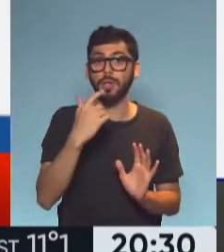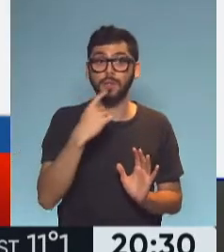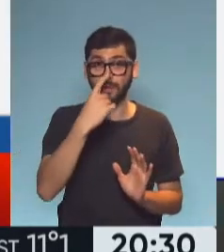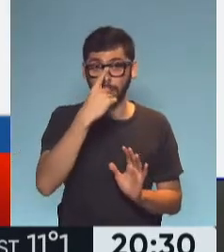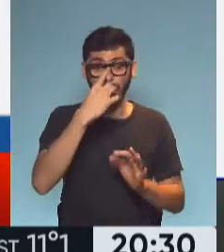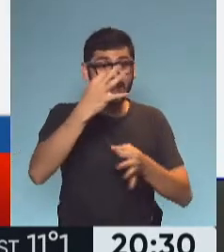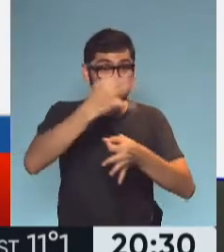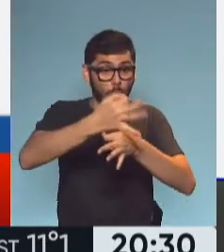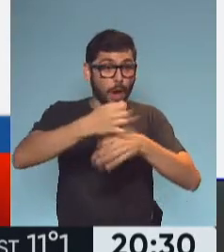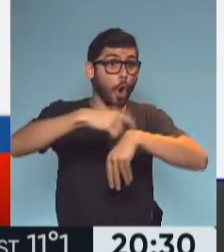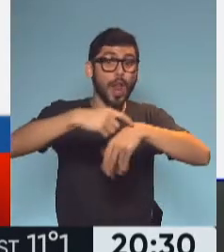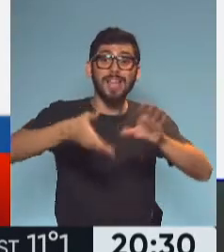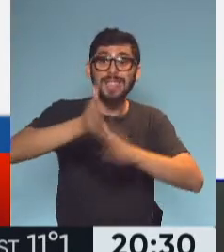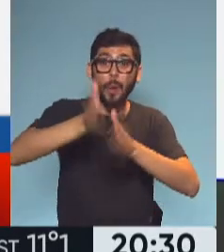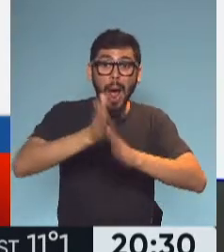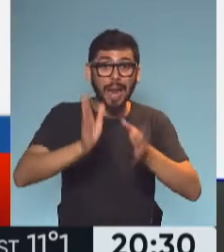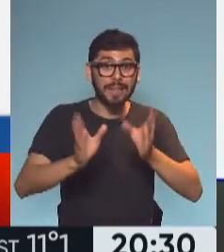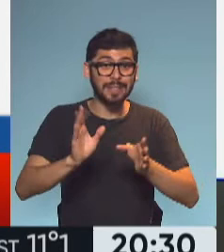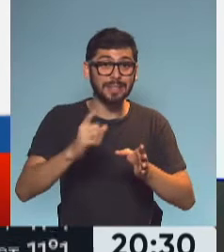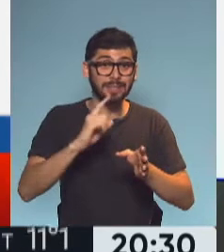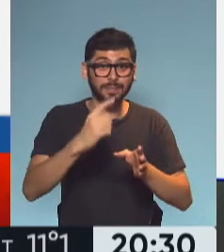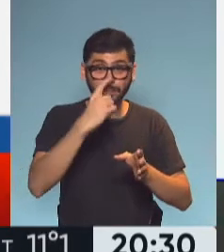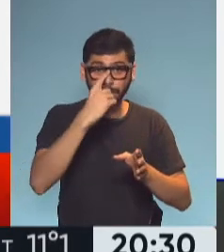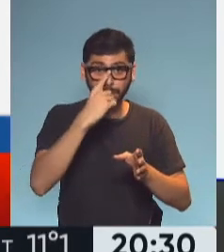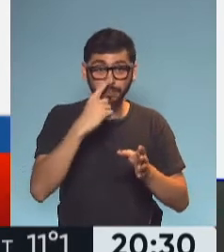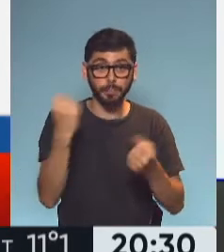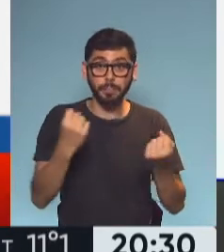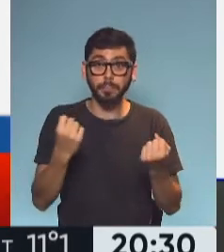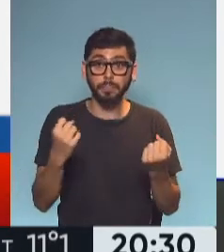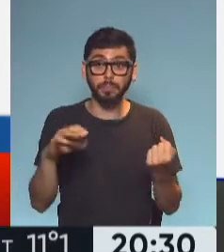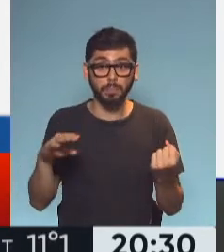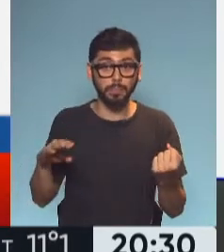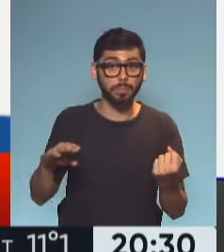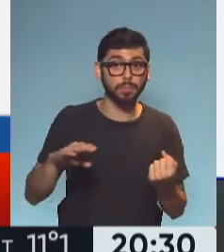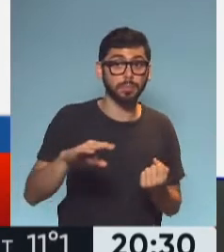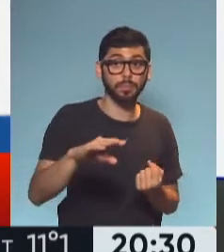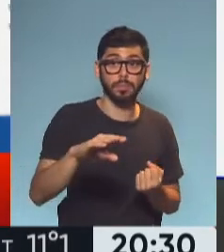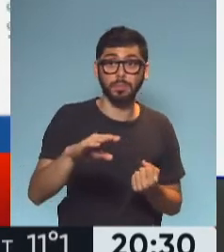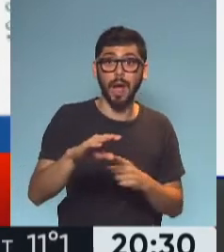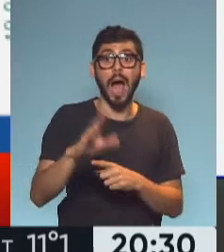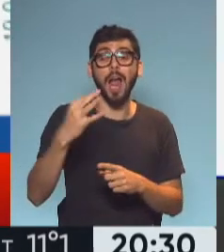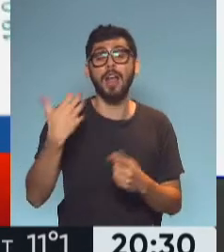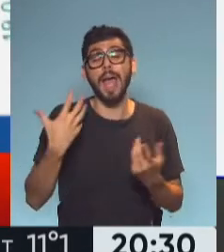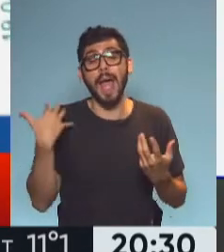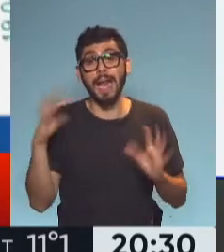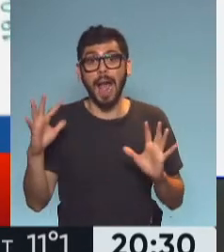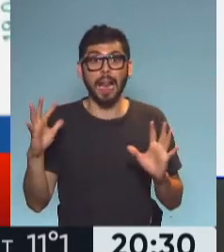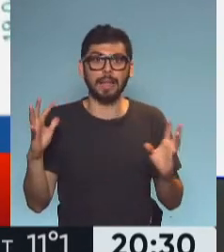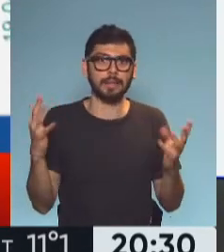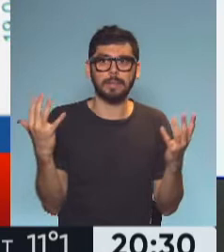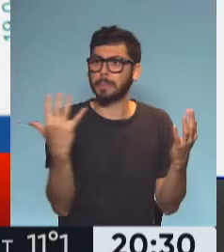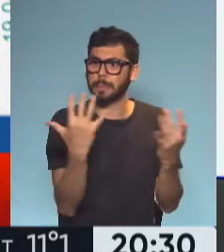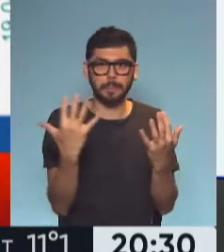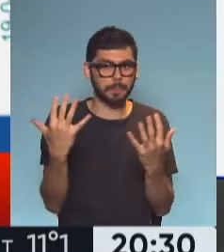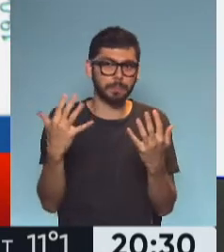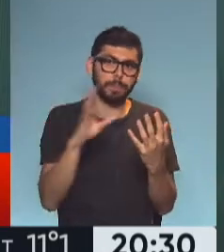hora que salen los chicos, pero todavía se puede pasar con los autos tranquilamente, cuando normalmente casi ni se puede. O sea que tiene